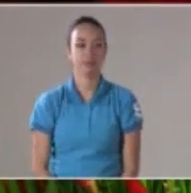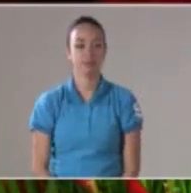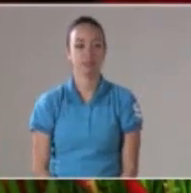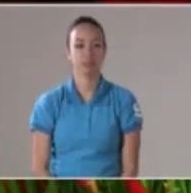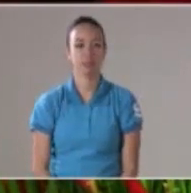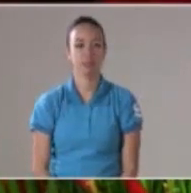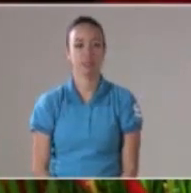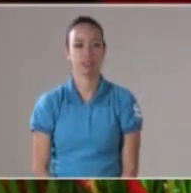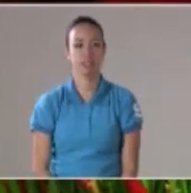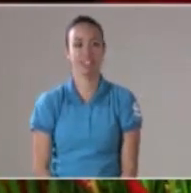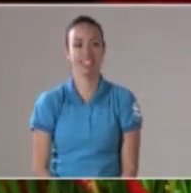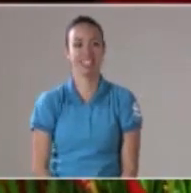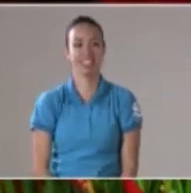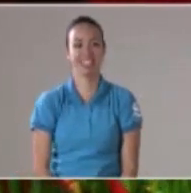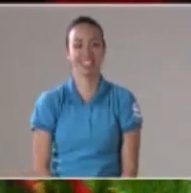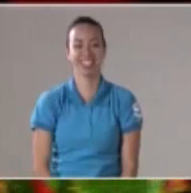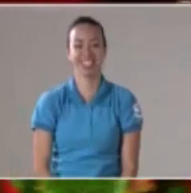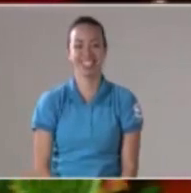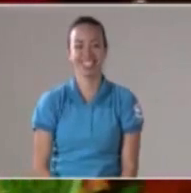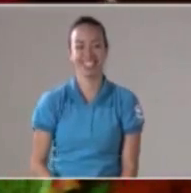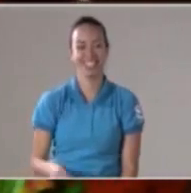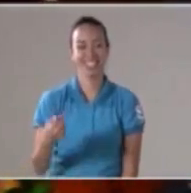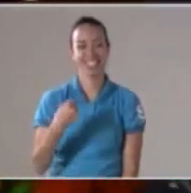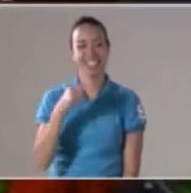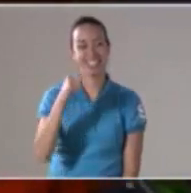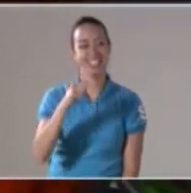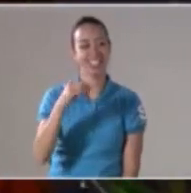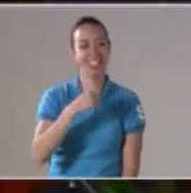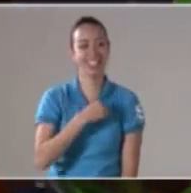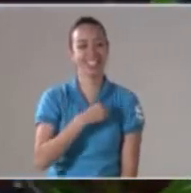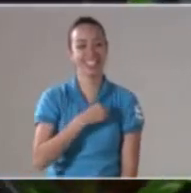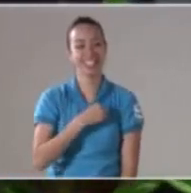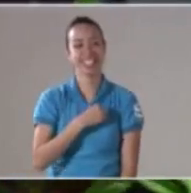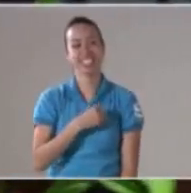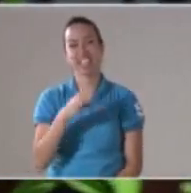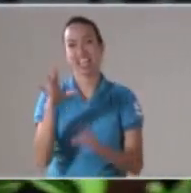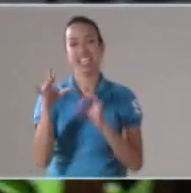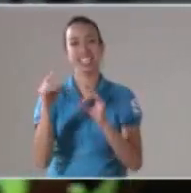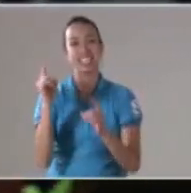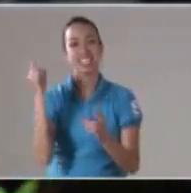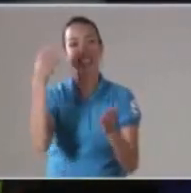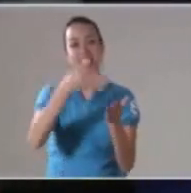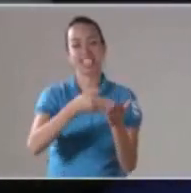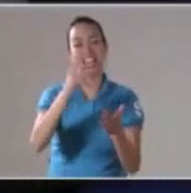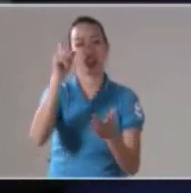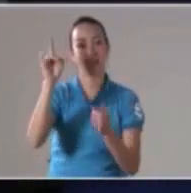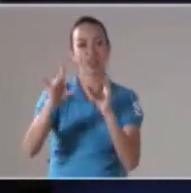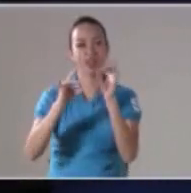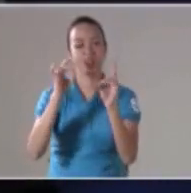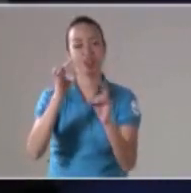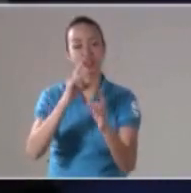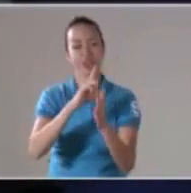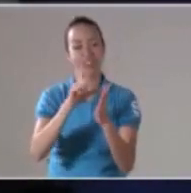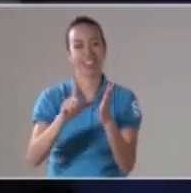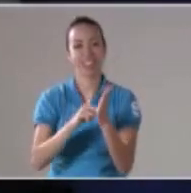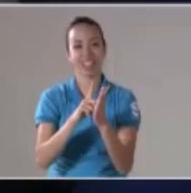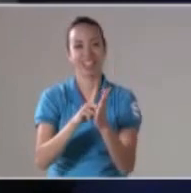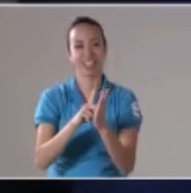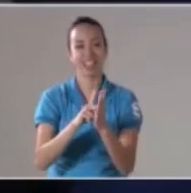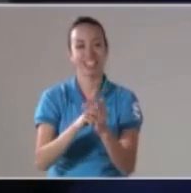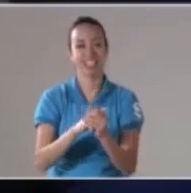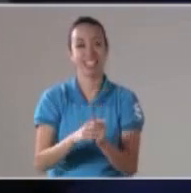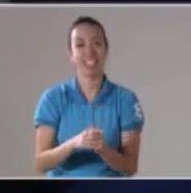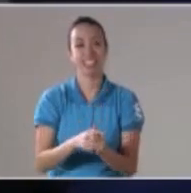Que tú quieres tomar determinado, tienes que irte a algún lugar. Quieres irte a un lugar. Es decir, no, ahí voy a ir a